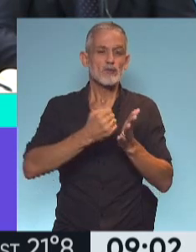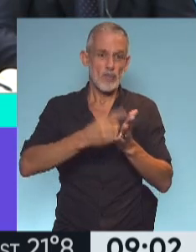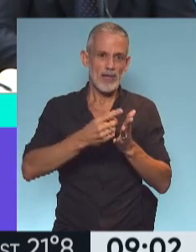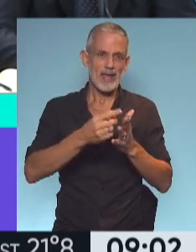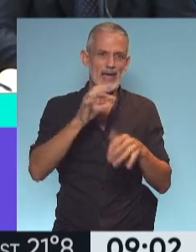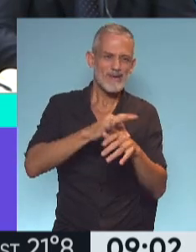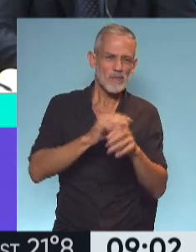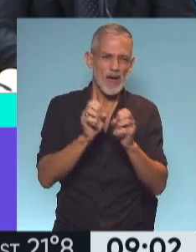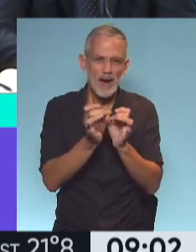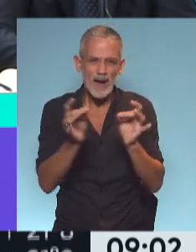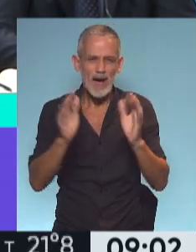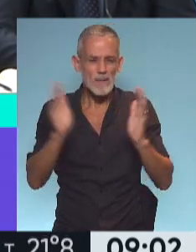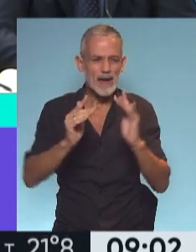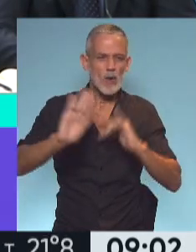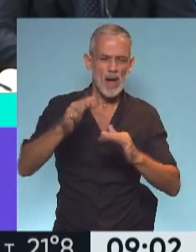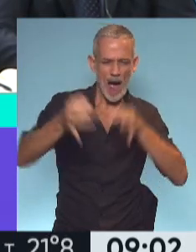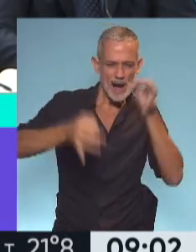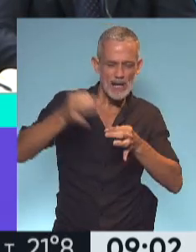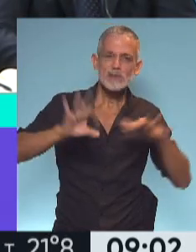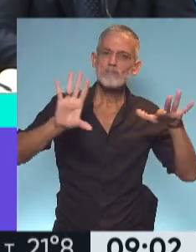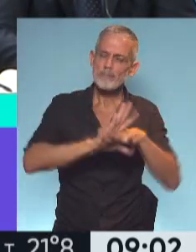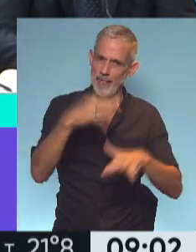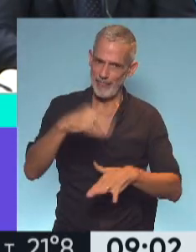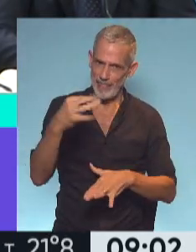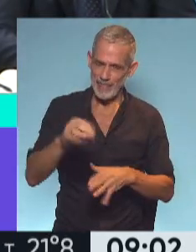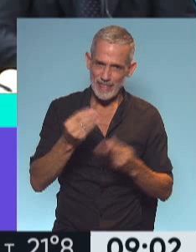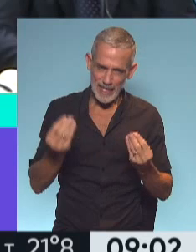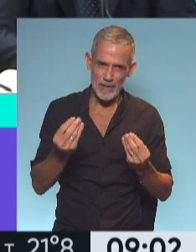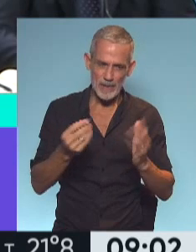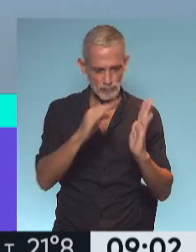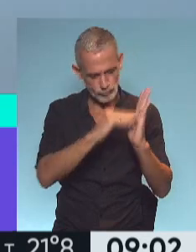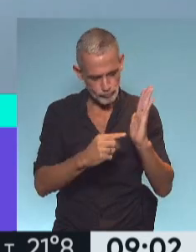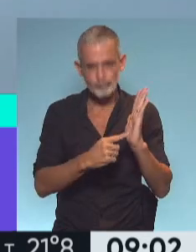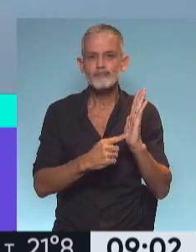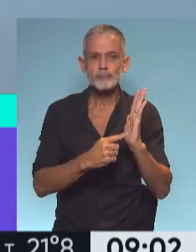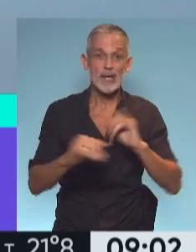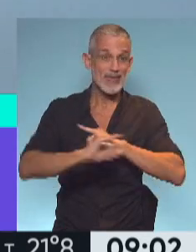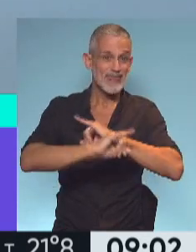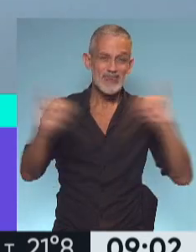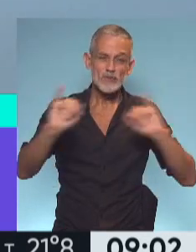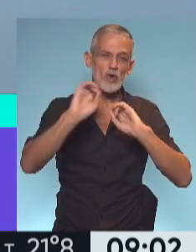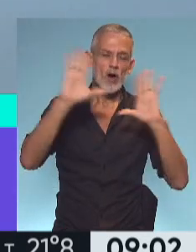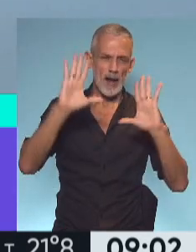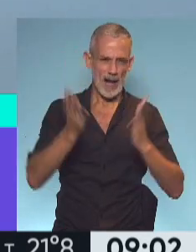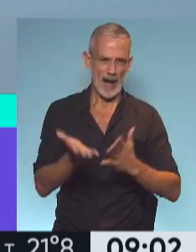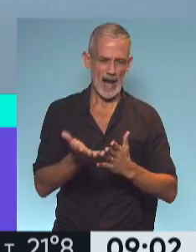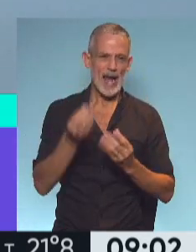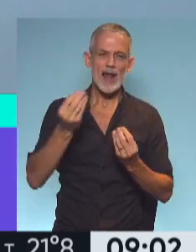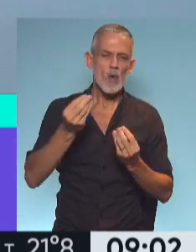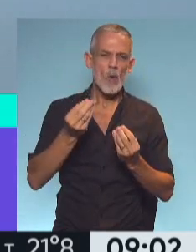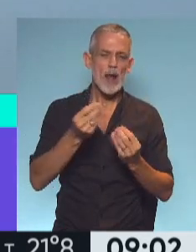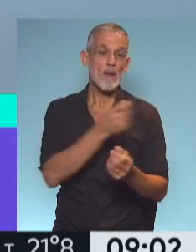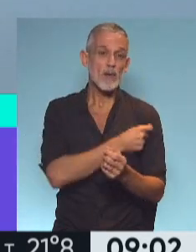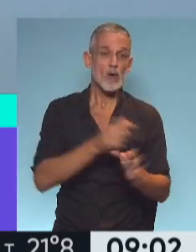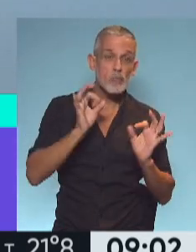y la transmisión, sean analizadas correctamente y tengan una difusión clara de cuál es el alcance